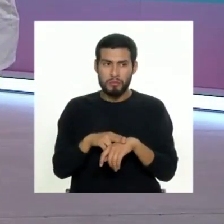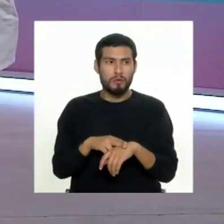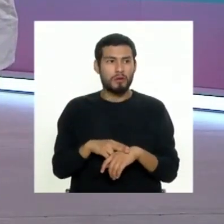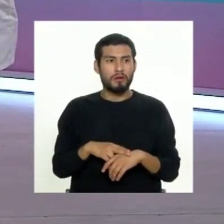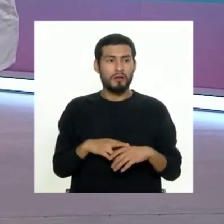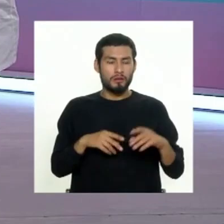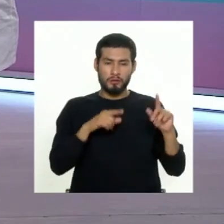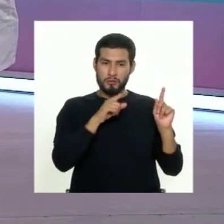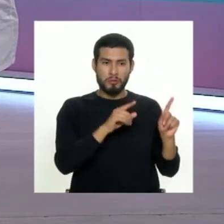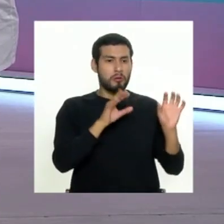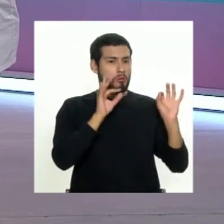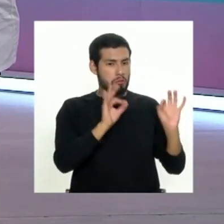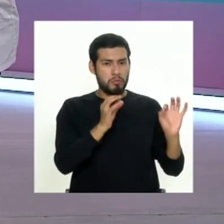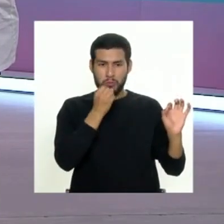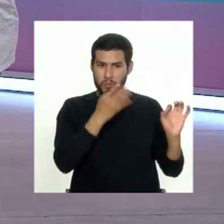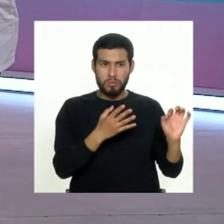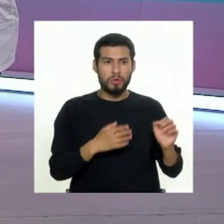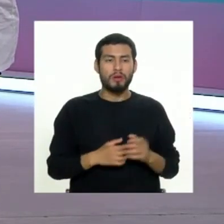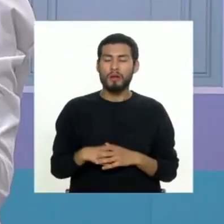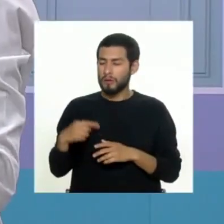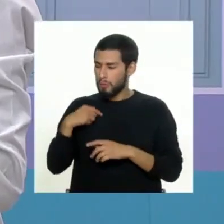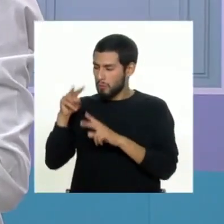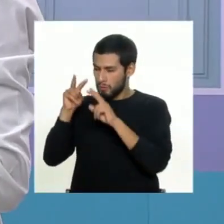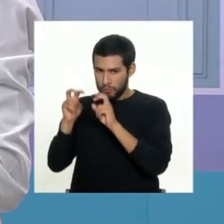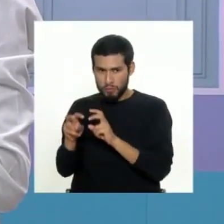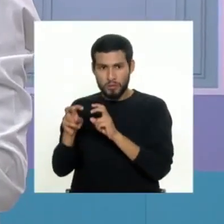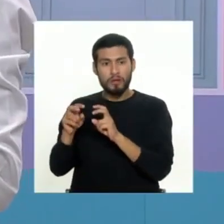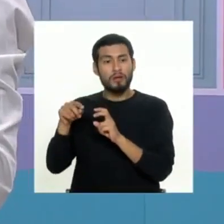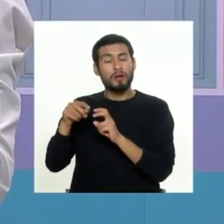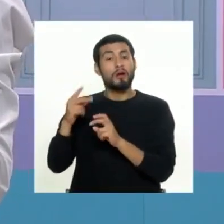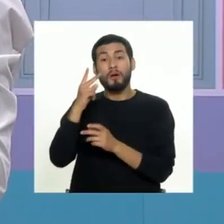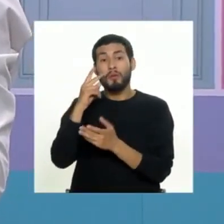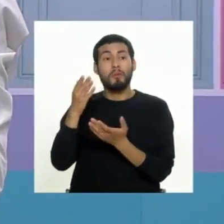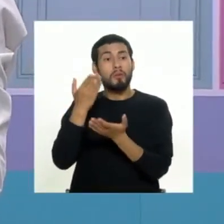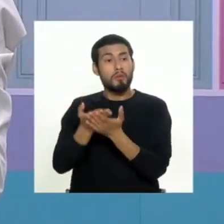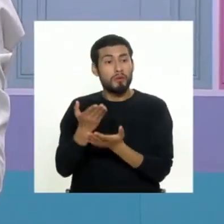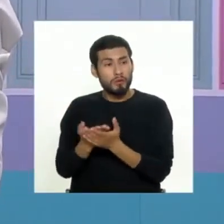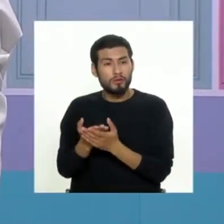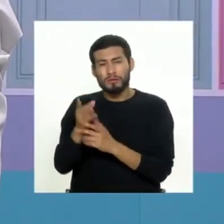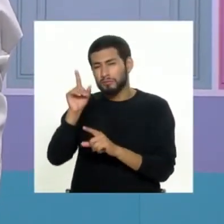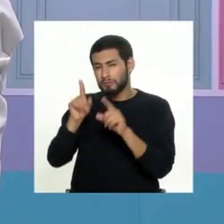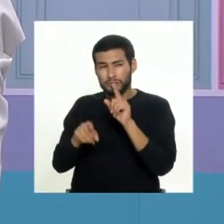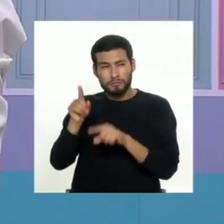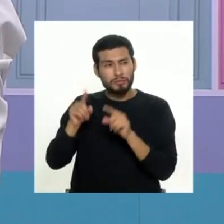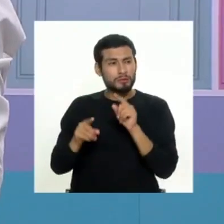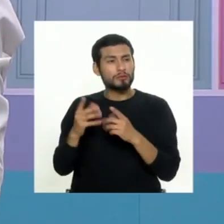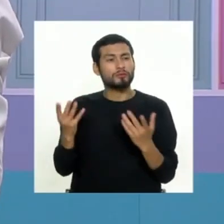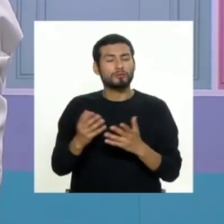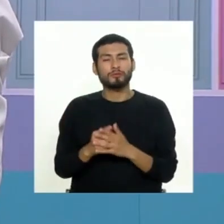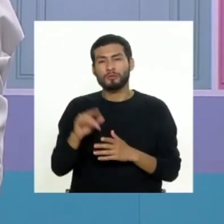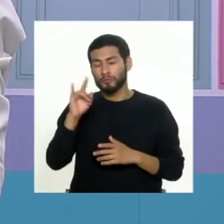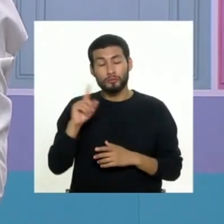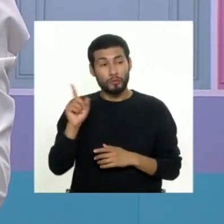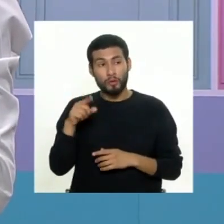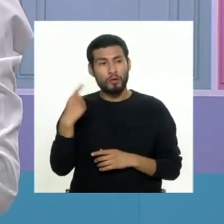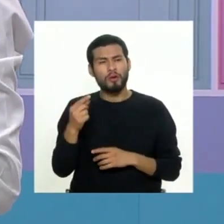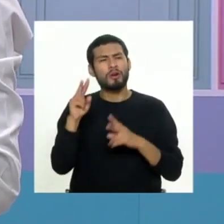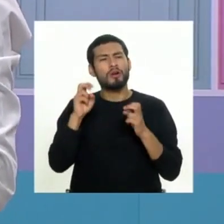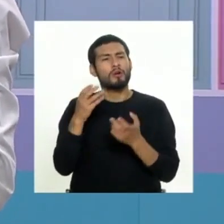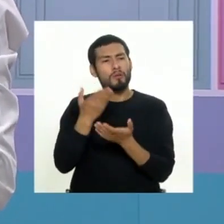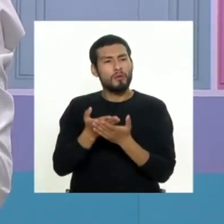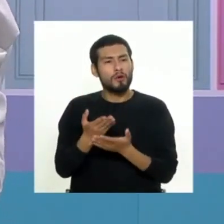lo neurológico. Vamos descartando. Entonces hay una prueba que en algunos casos se utiliza, no en todos, que es la